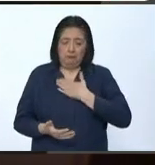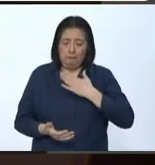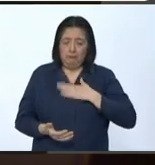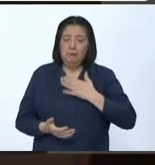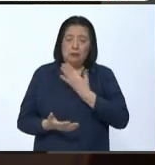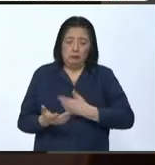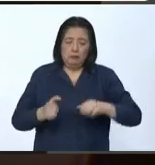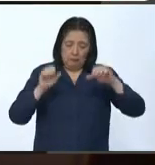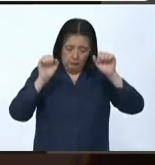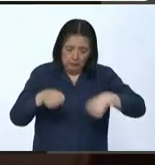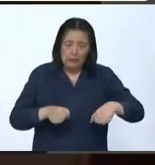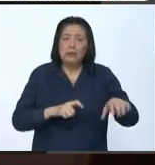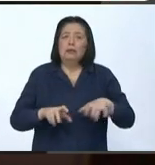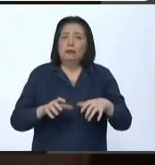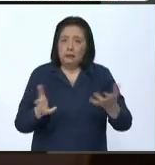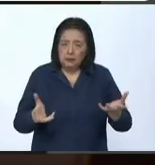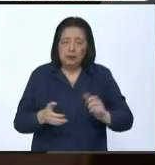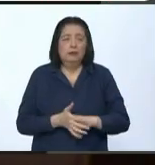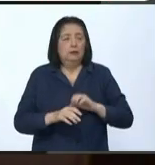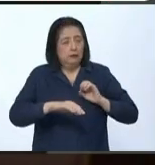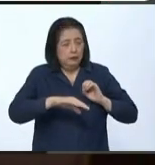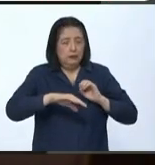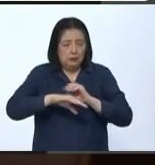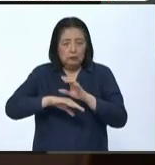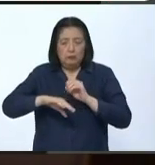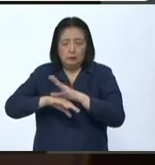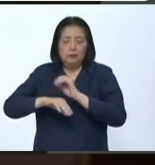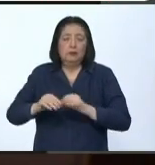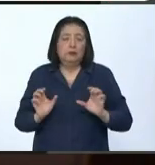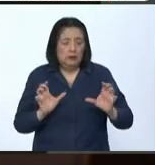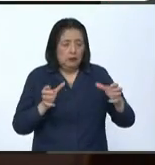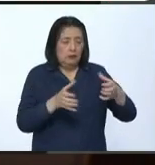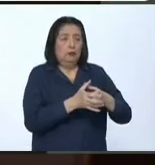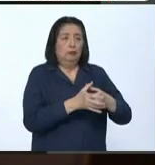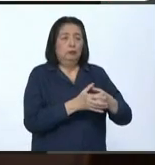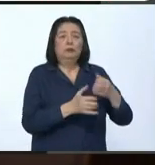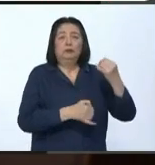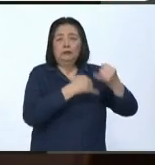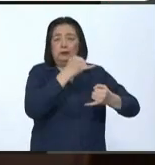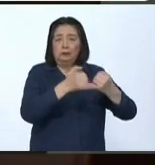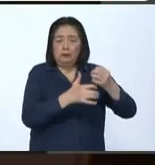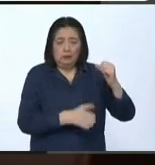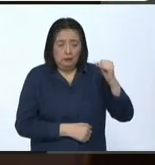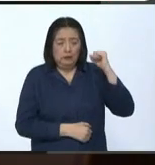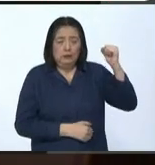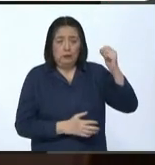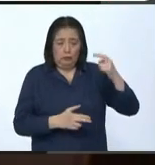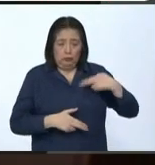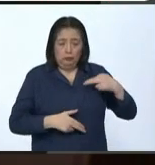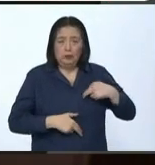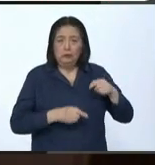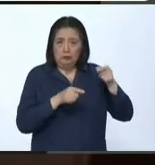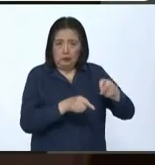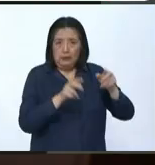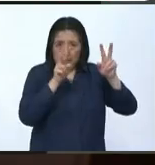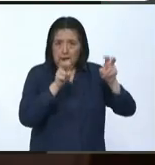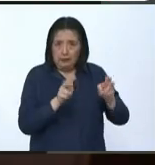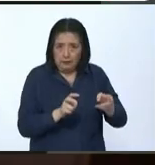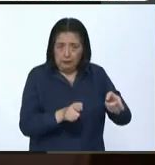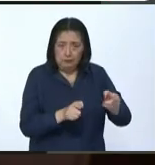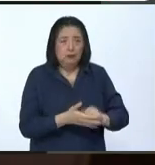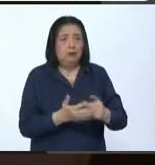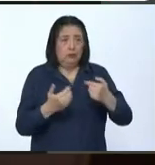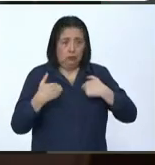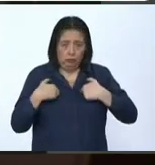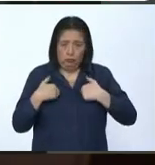gobierno cumplirá las recomendaciones de la Comisión Interamericana de Derechos Humanos sobre la materia. Y